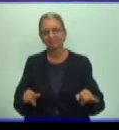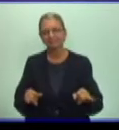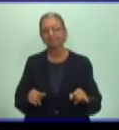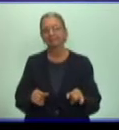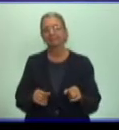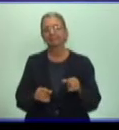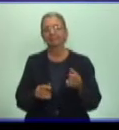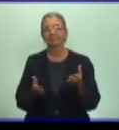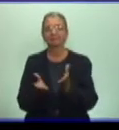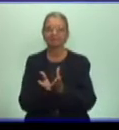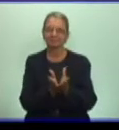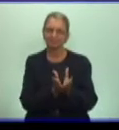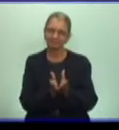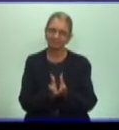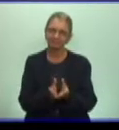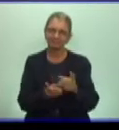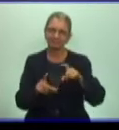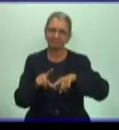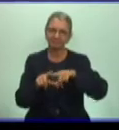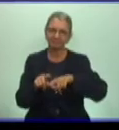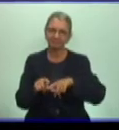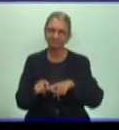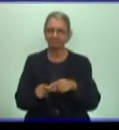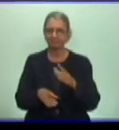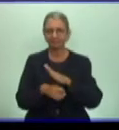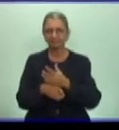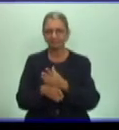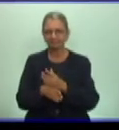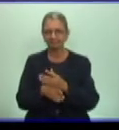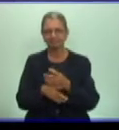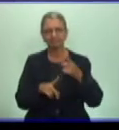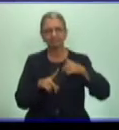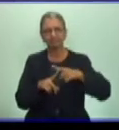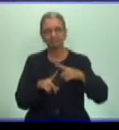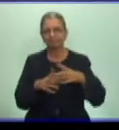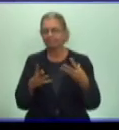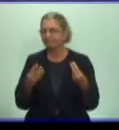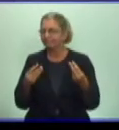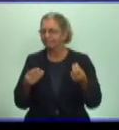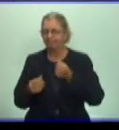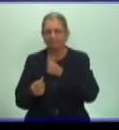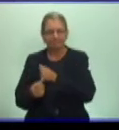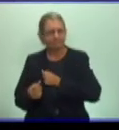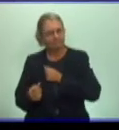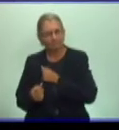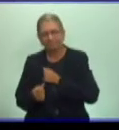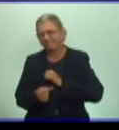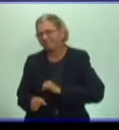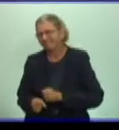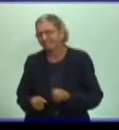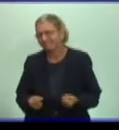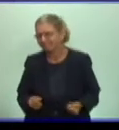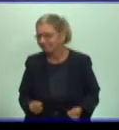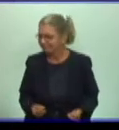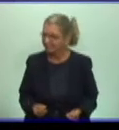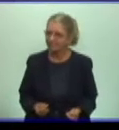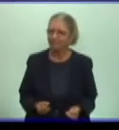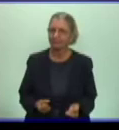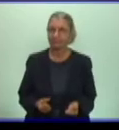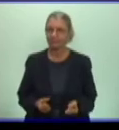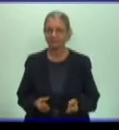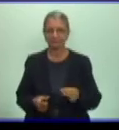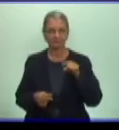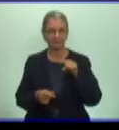contenidos ha significado, en primer lugar, una tarea de mucho amor, de mucho sacrificio. Y